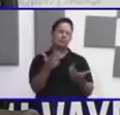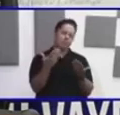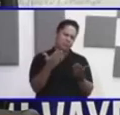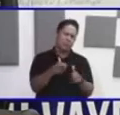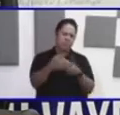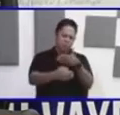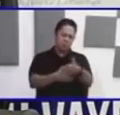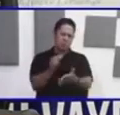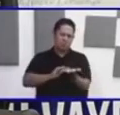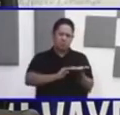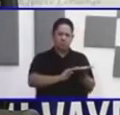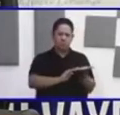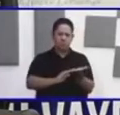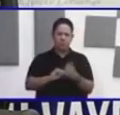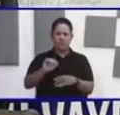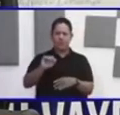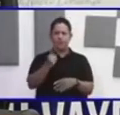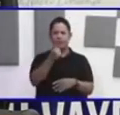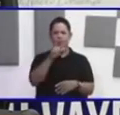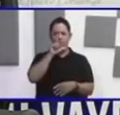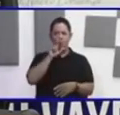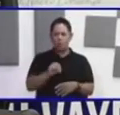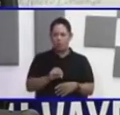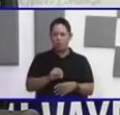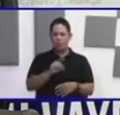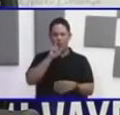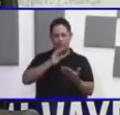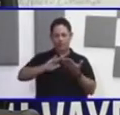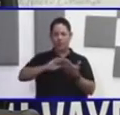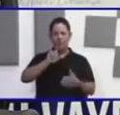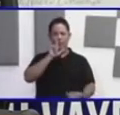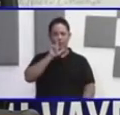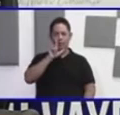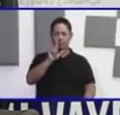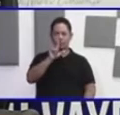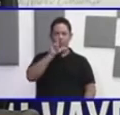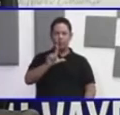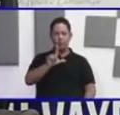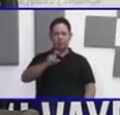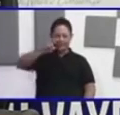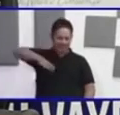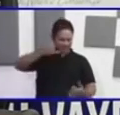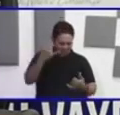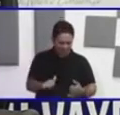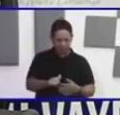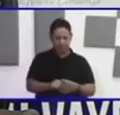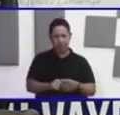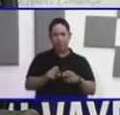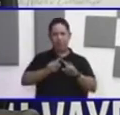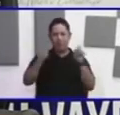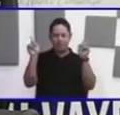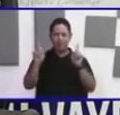que debió estar ejecutado desde el 1 de julio. No fue posible por ciertas